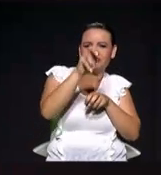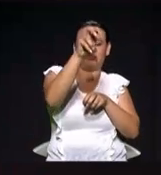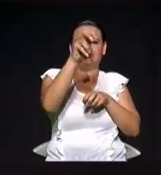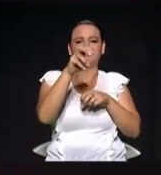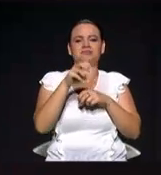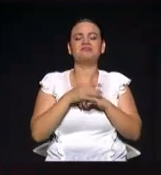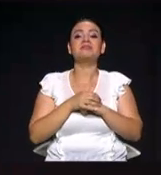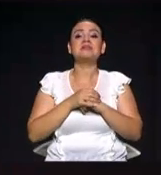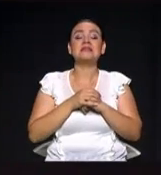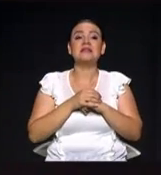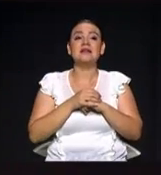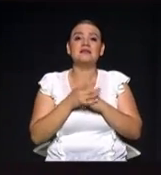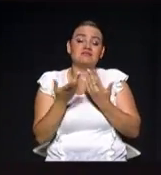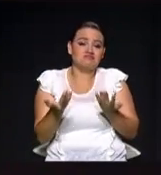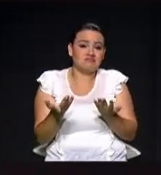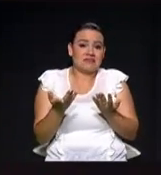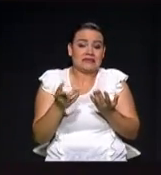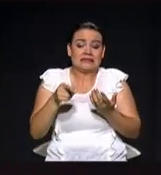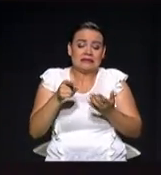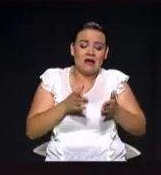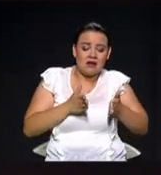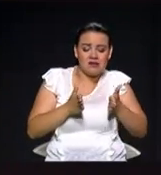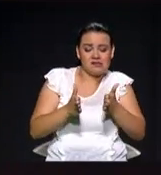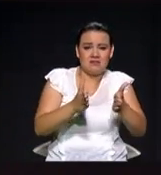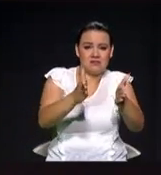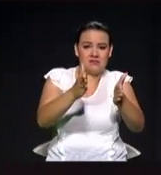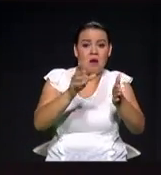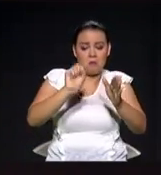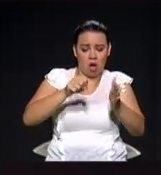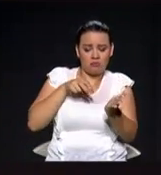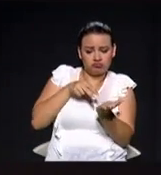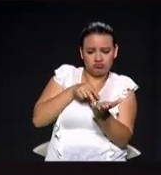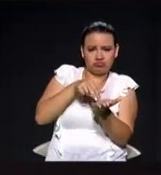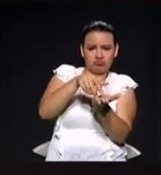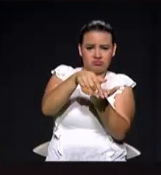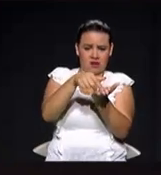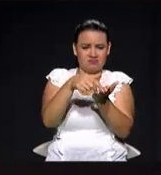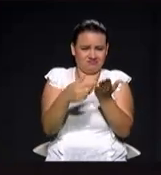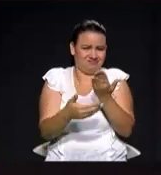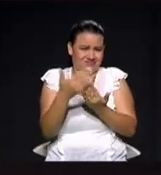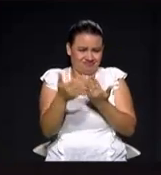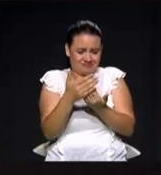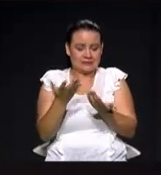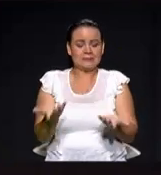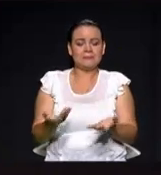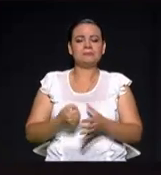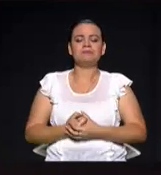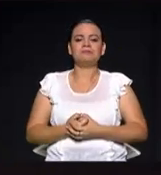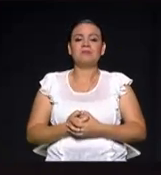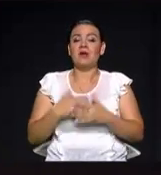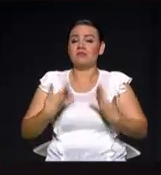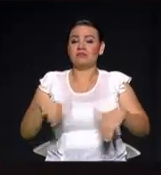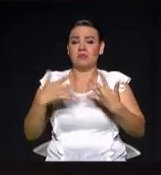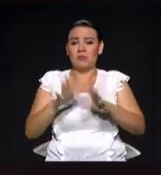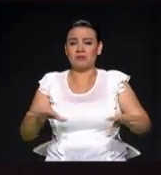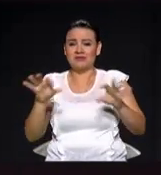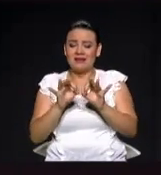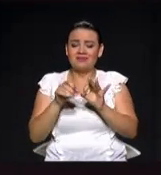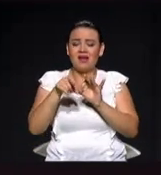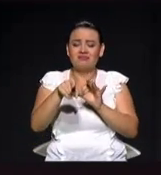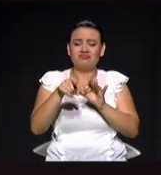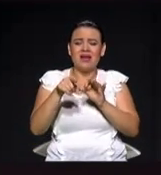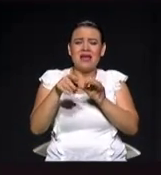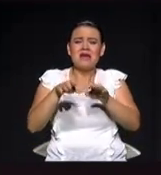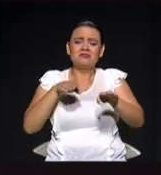y el urbanismo que permita que ésta sea una ciudad caminable hay que trabajar en cultura vial desde el tema de carro